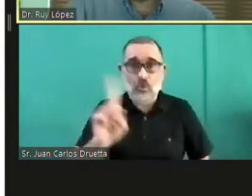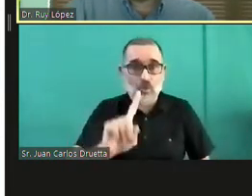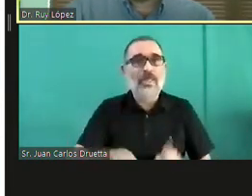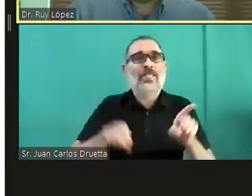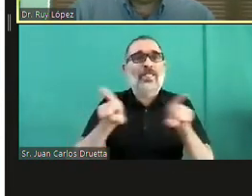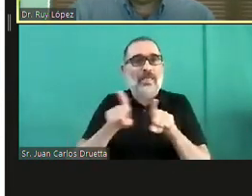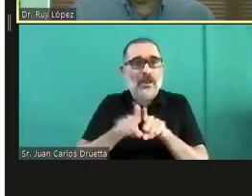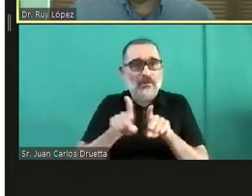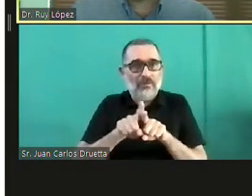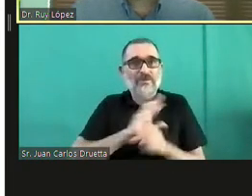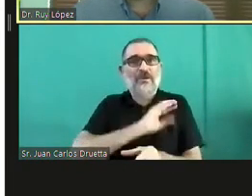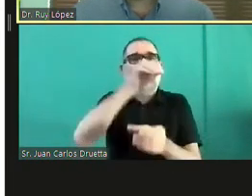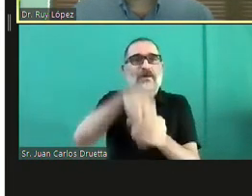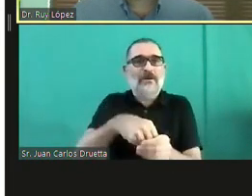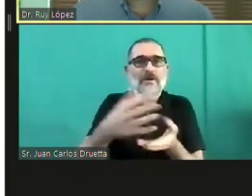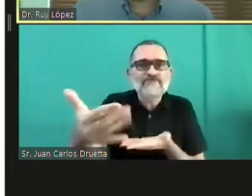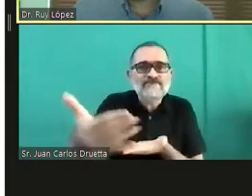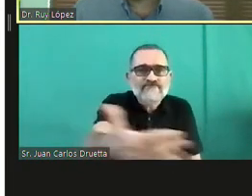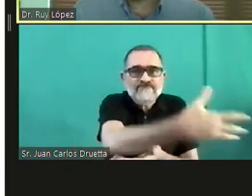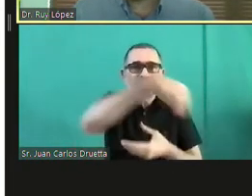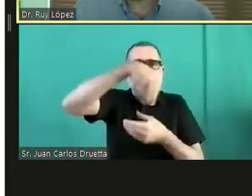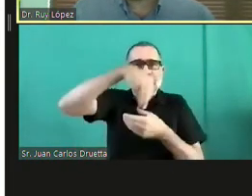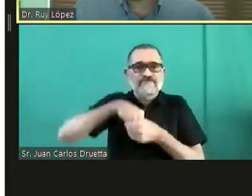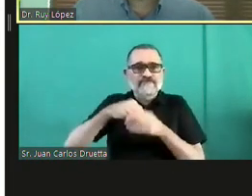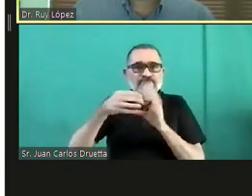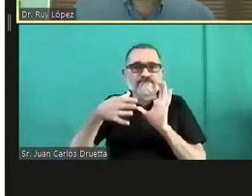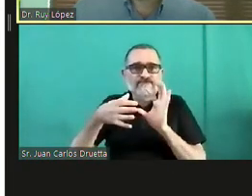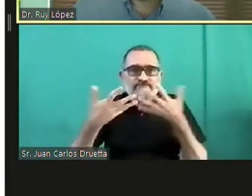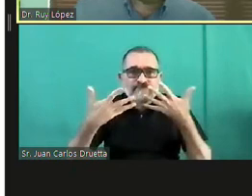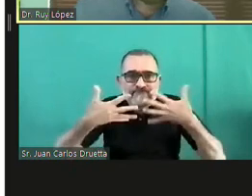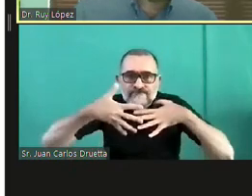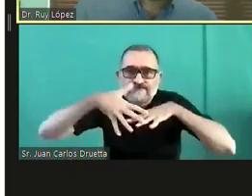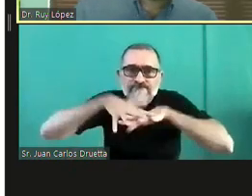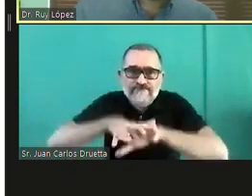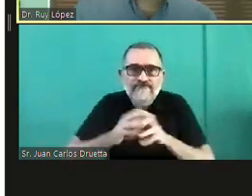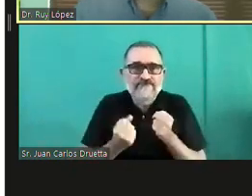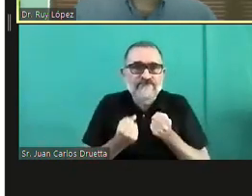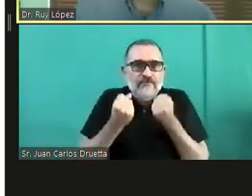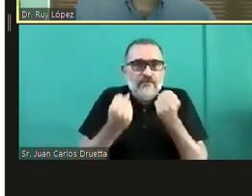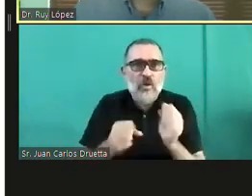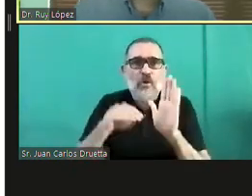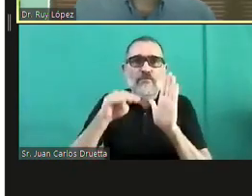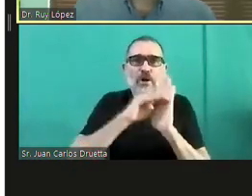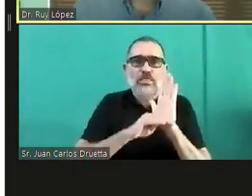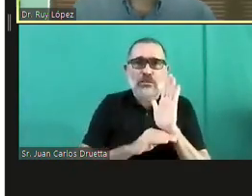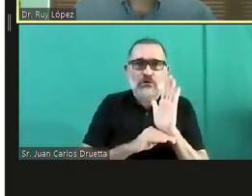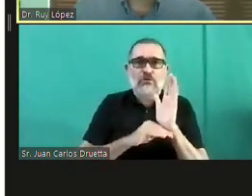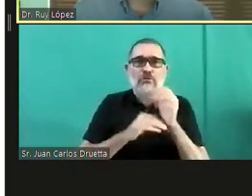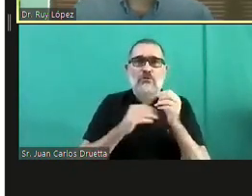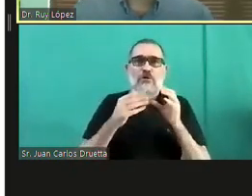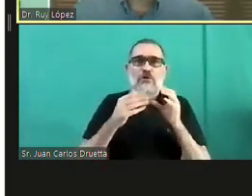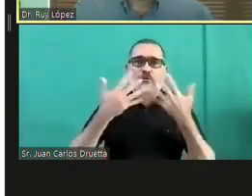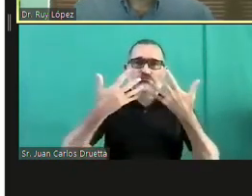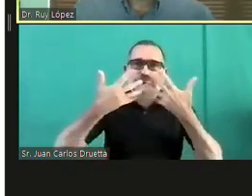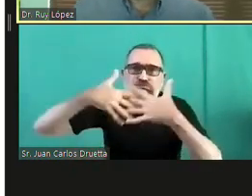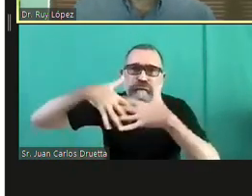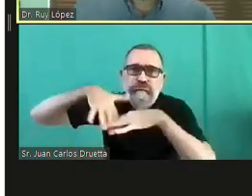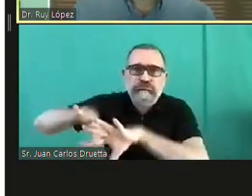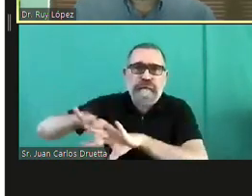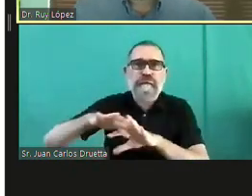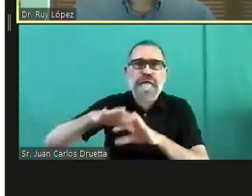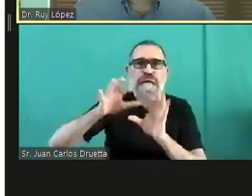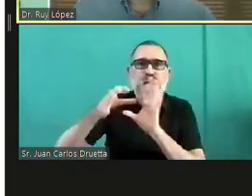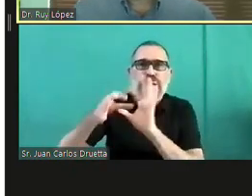laboral y uno de los ejemplos ha sido la atención de infarto donde también hemos tenido una prestación de todo el sector y